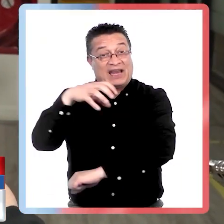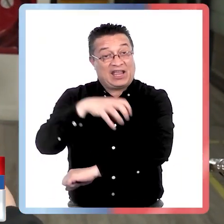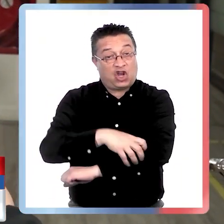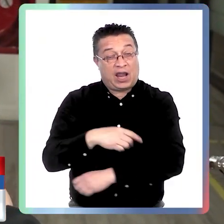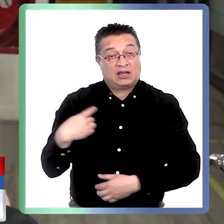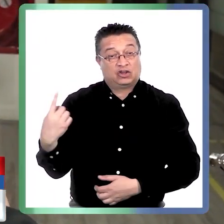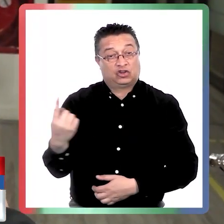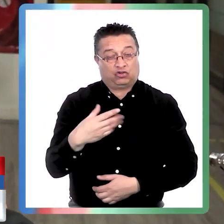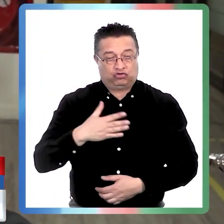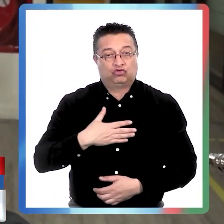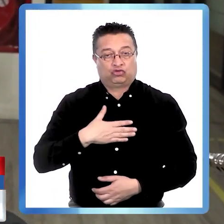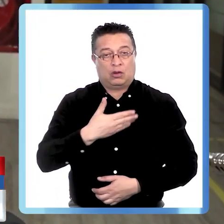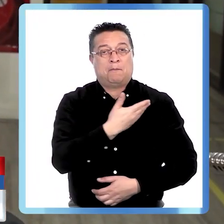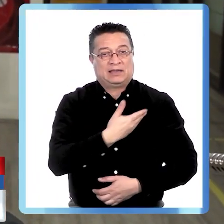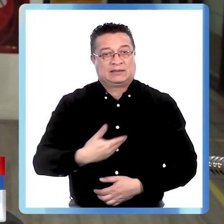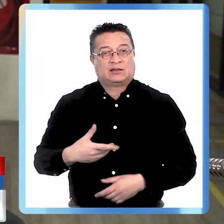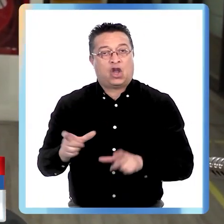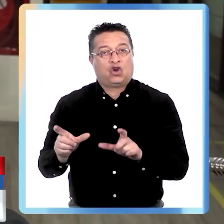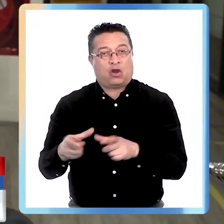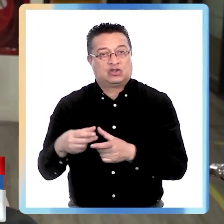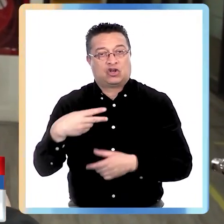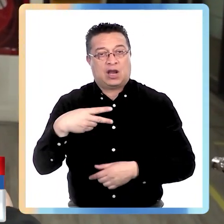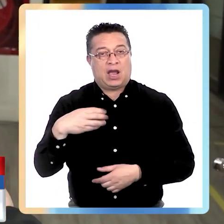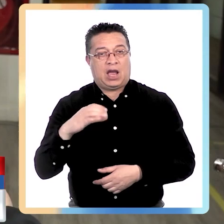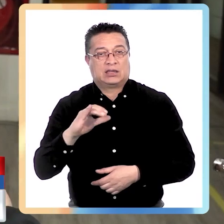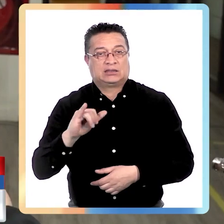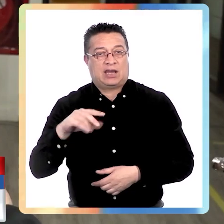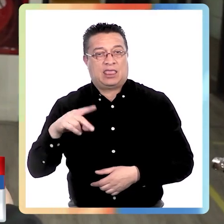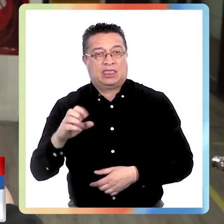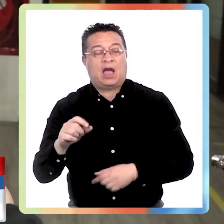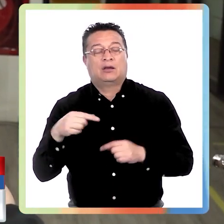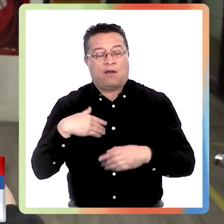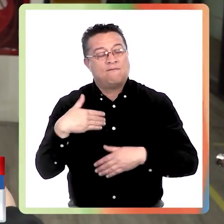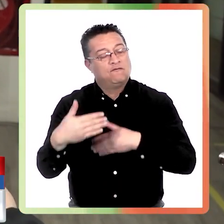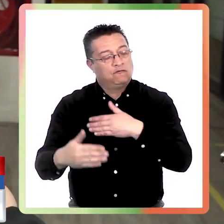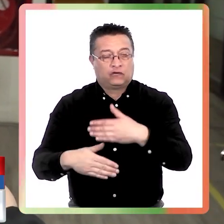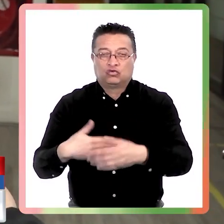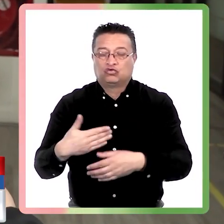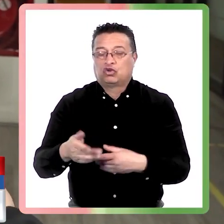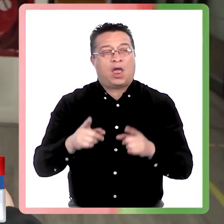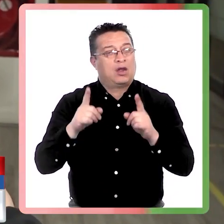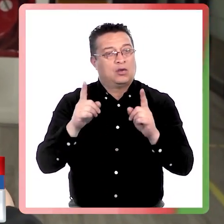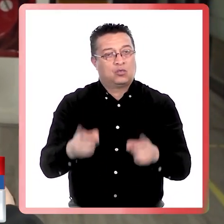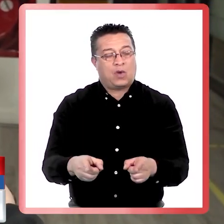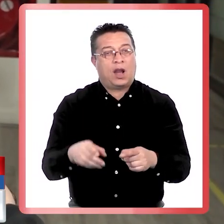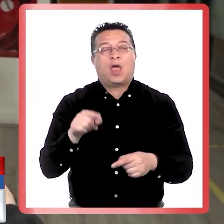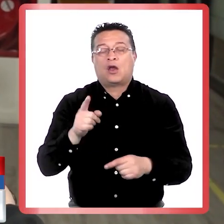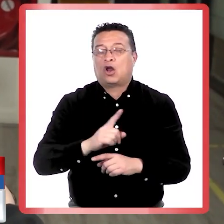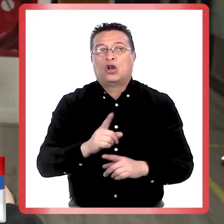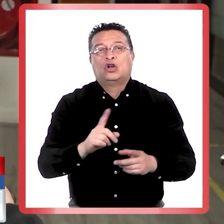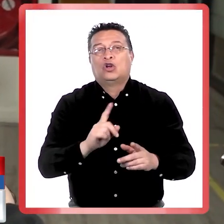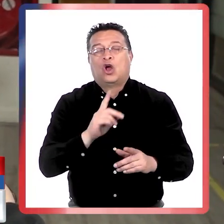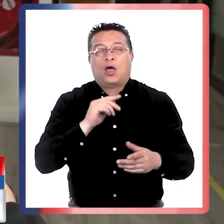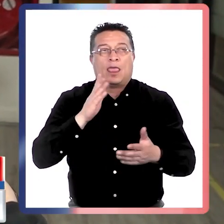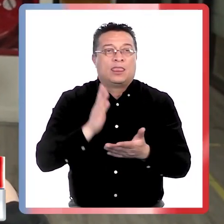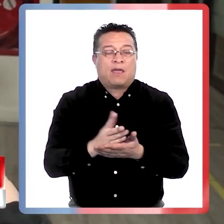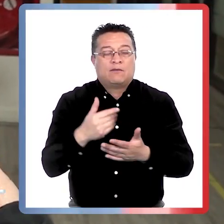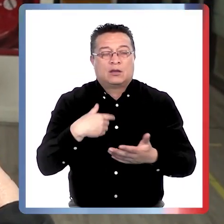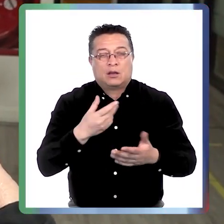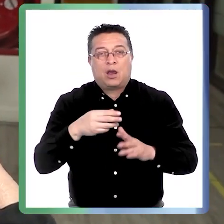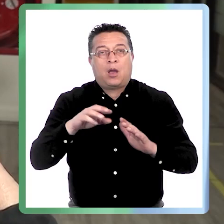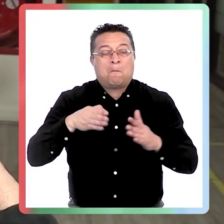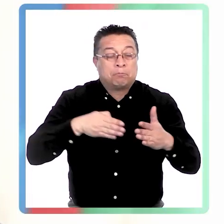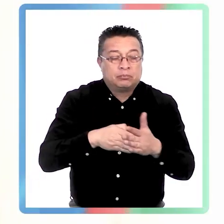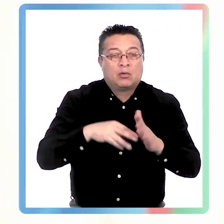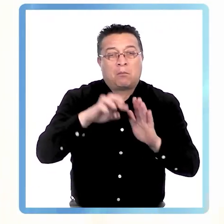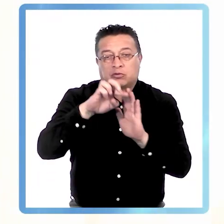regional principalmente, del cual yo soy presidenta de la Comisión de Hacienda, pueda seguir funcionando como corresponde y no tengamos que parar